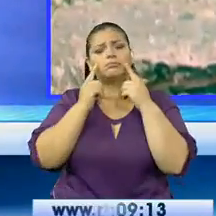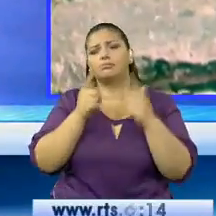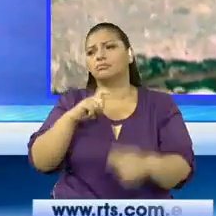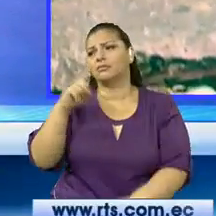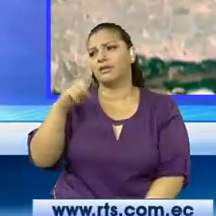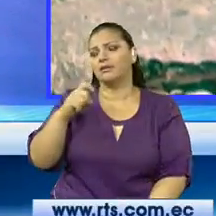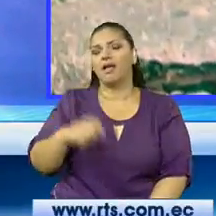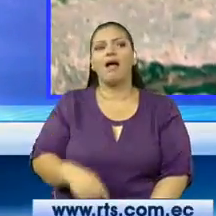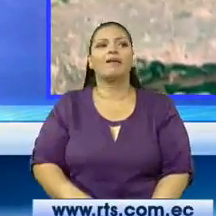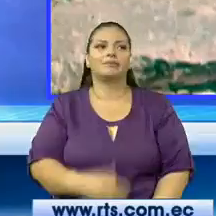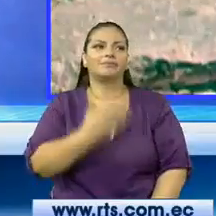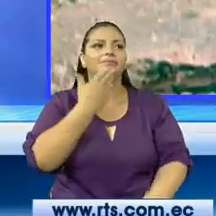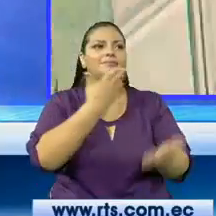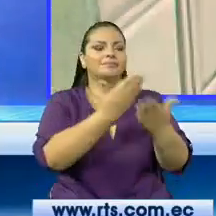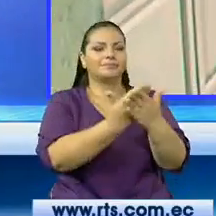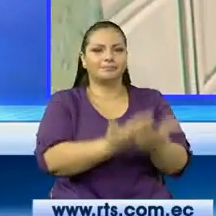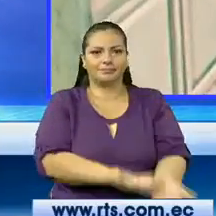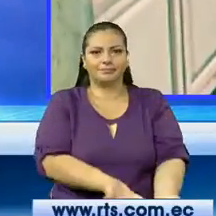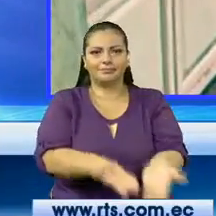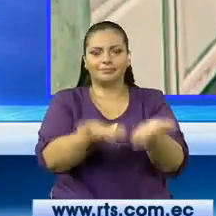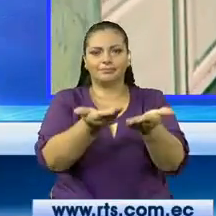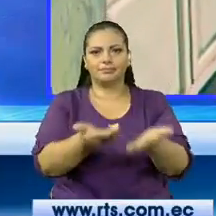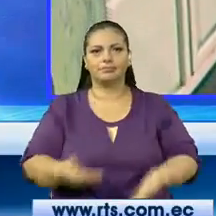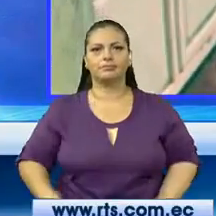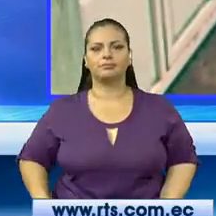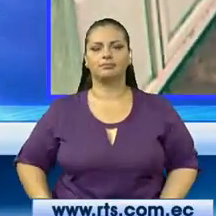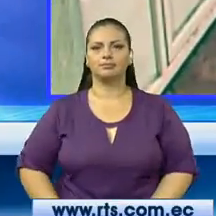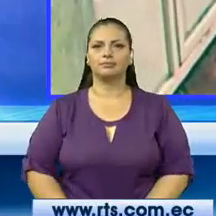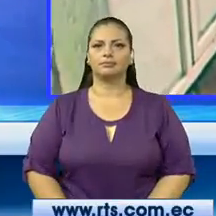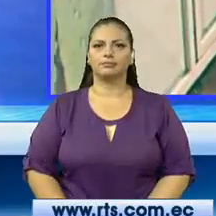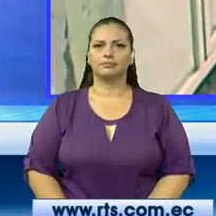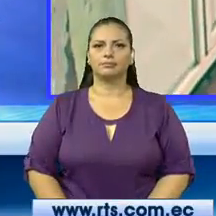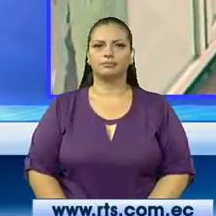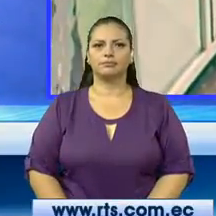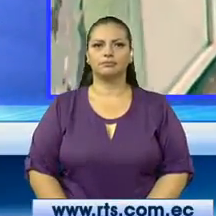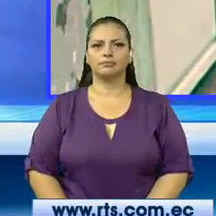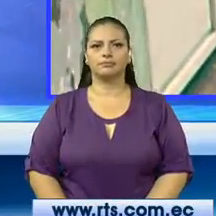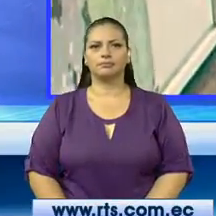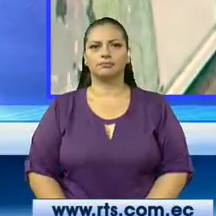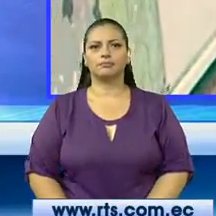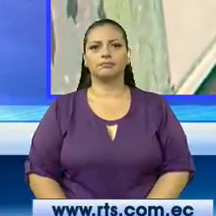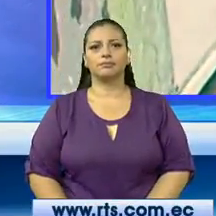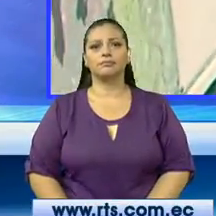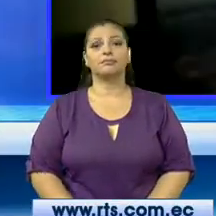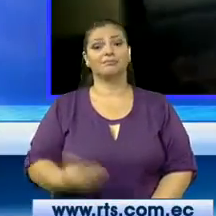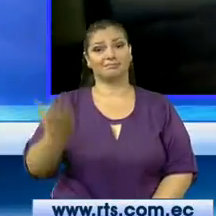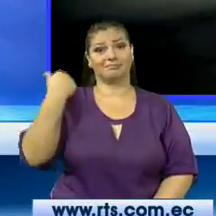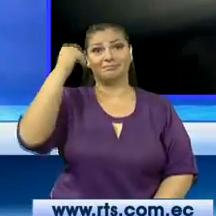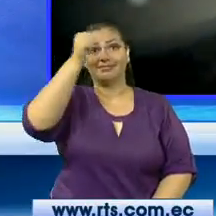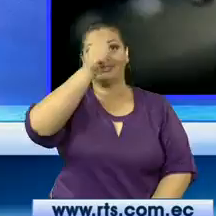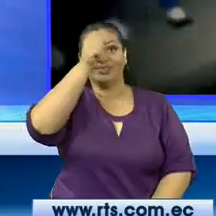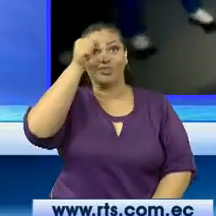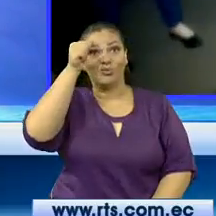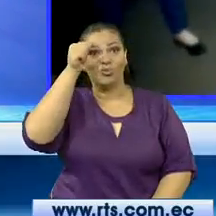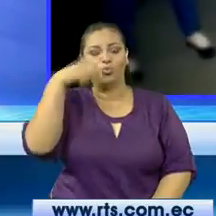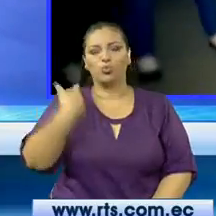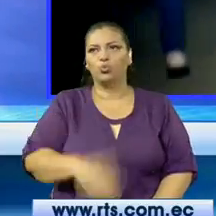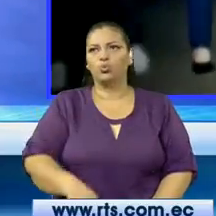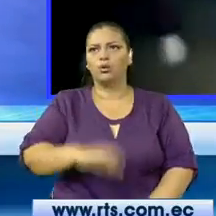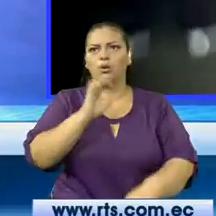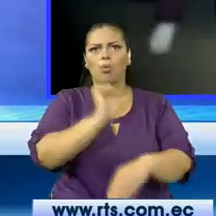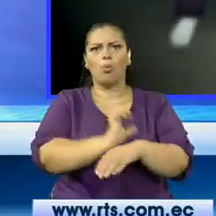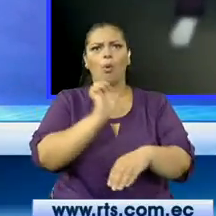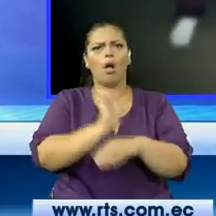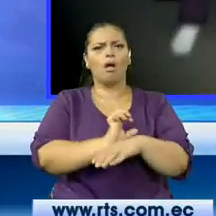información, actualizando datos sobre este suceso que conmocionó a todo el país, registrado cerca